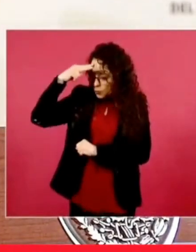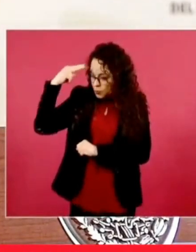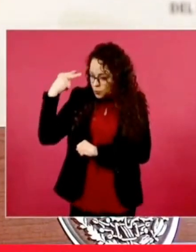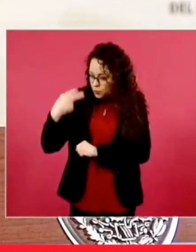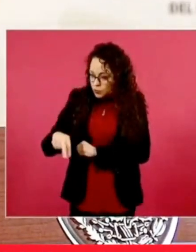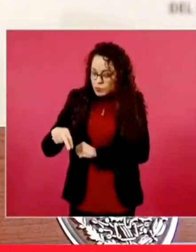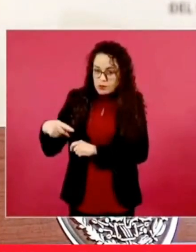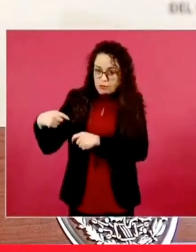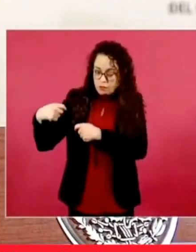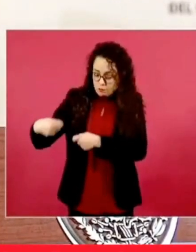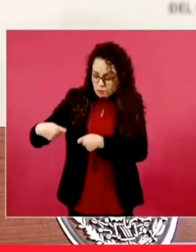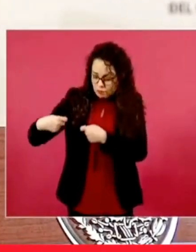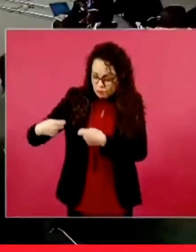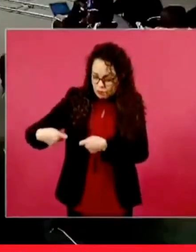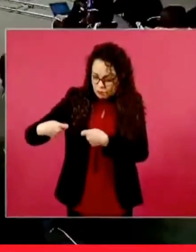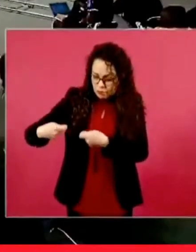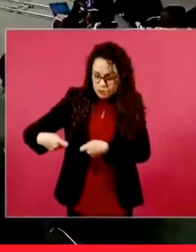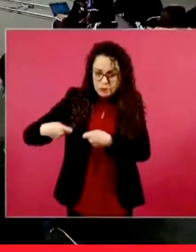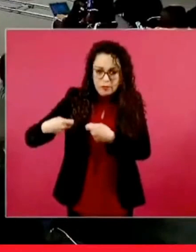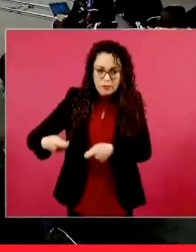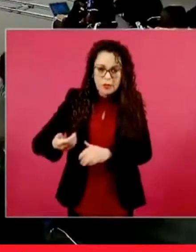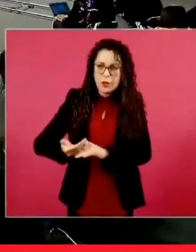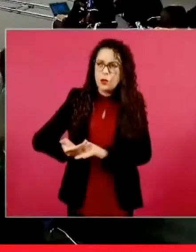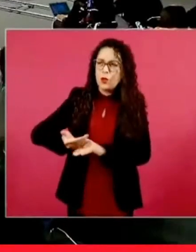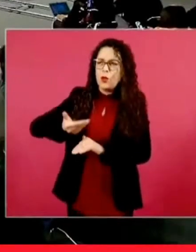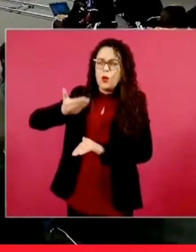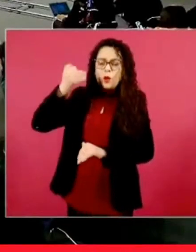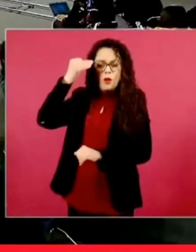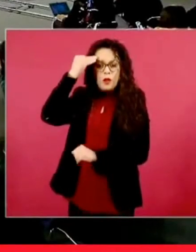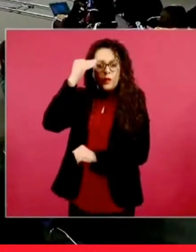profundo, del México prehispánico.